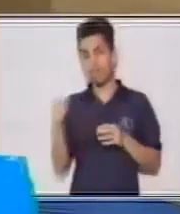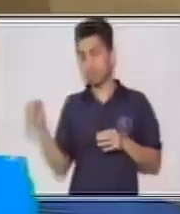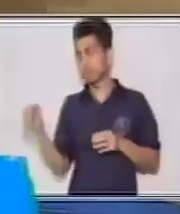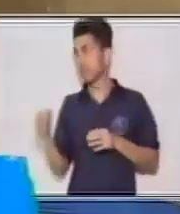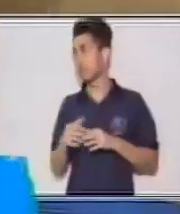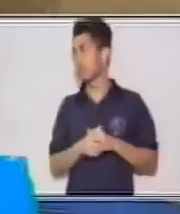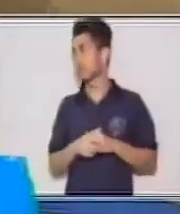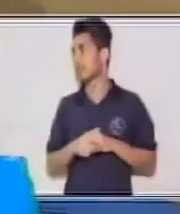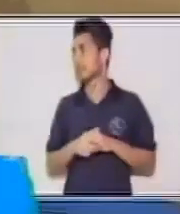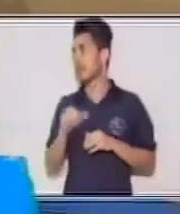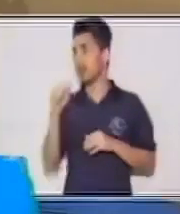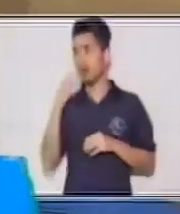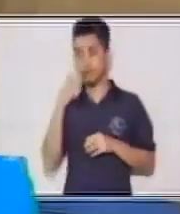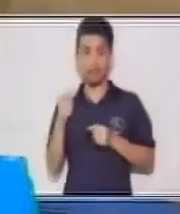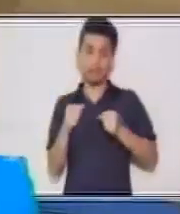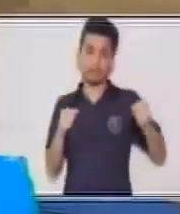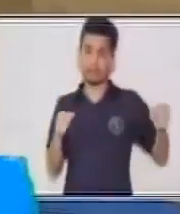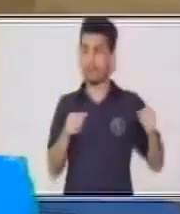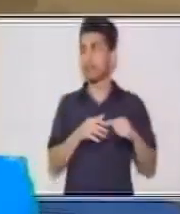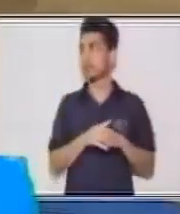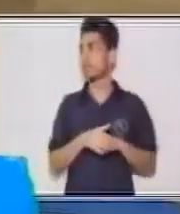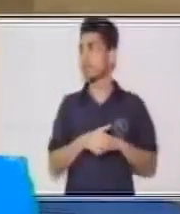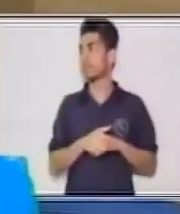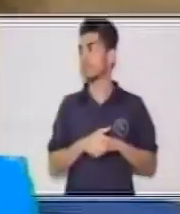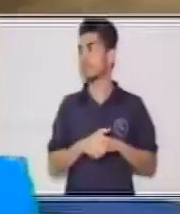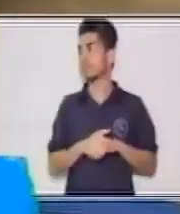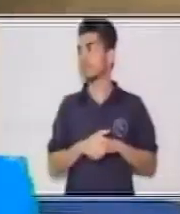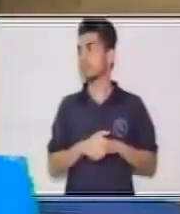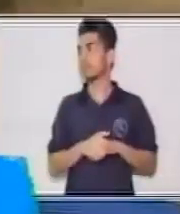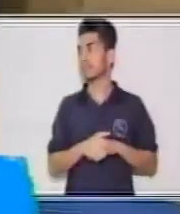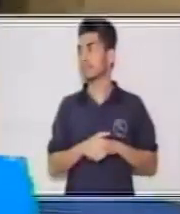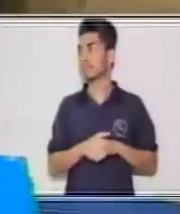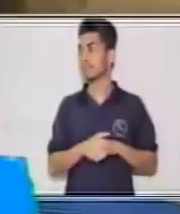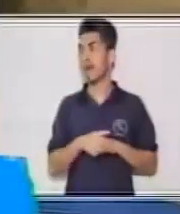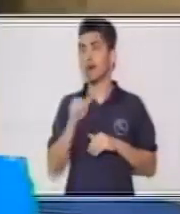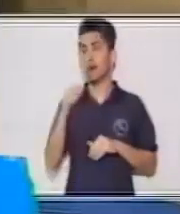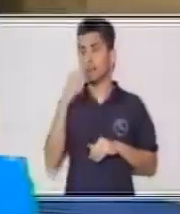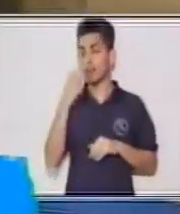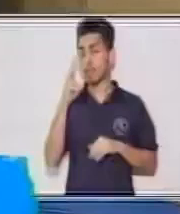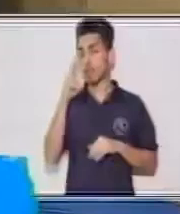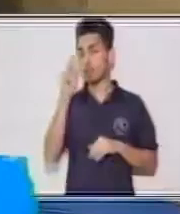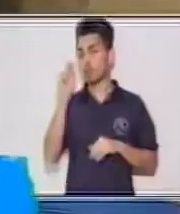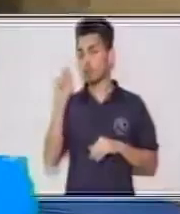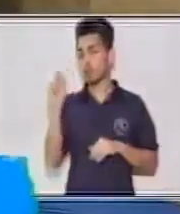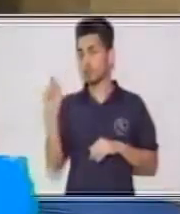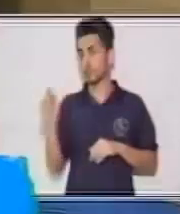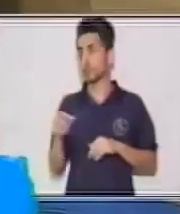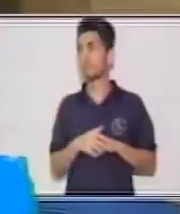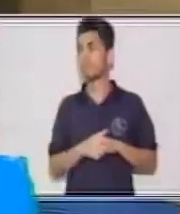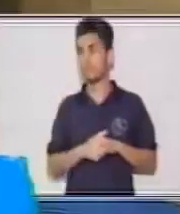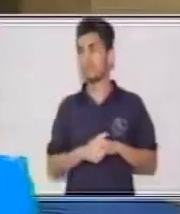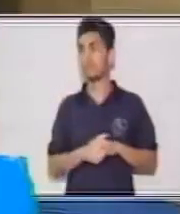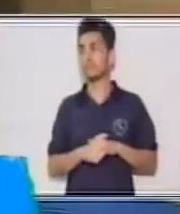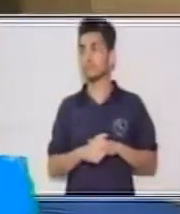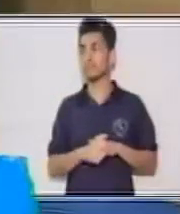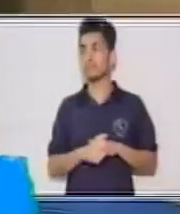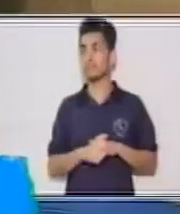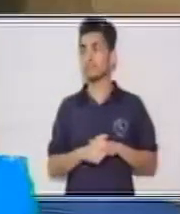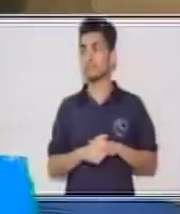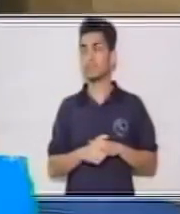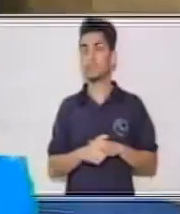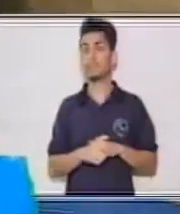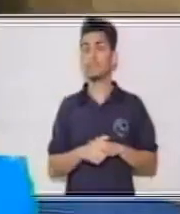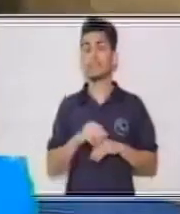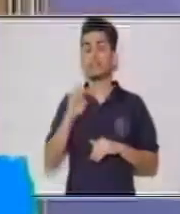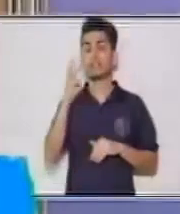en este caso, hacia la izquierda. Entonces ya tenemos ubicados dos puntos. Ok, entonces ahora veamos el